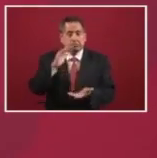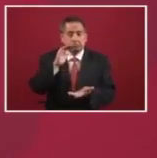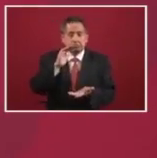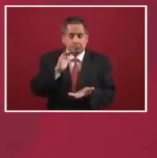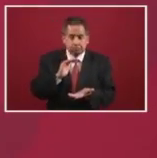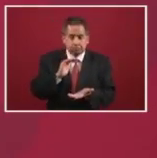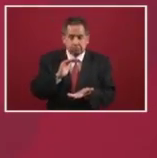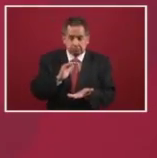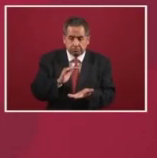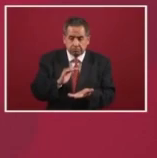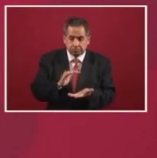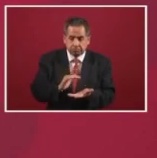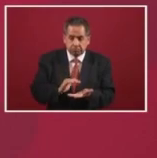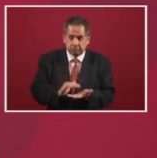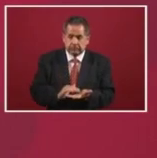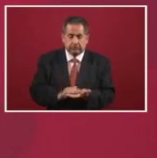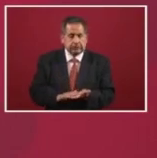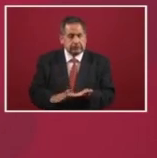agua.